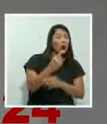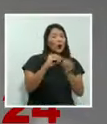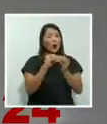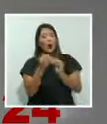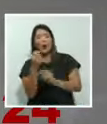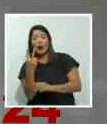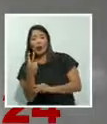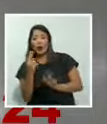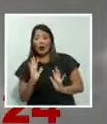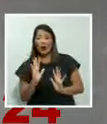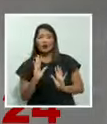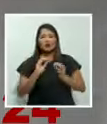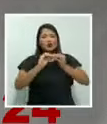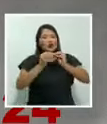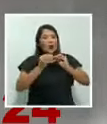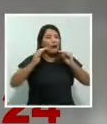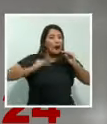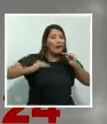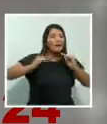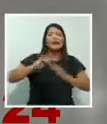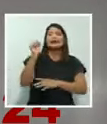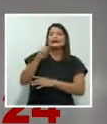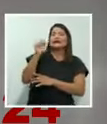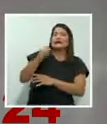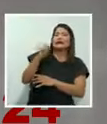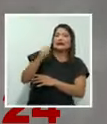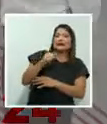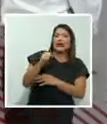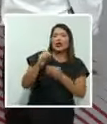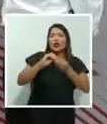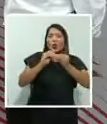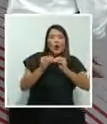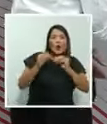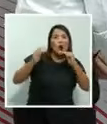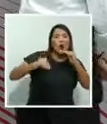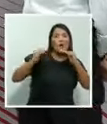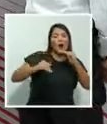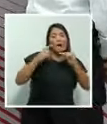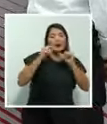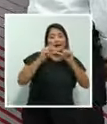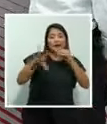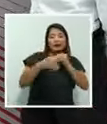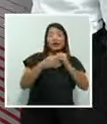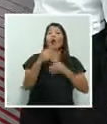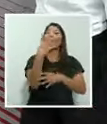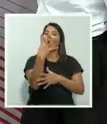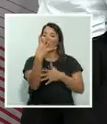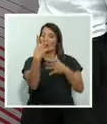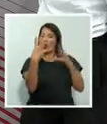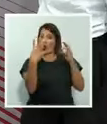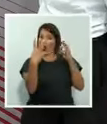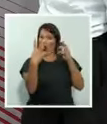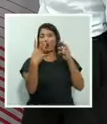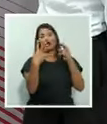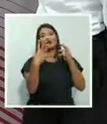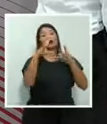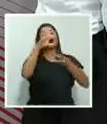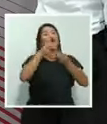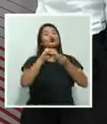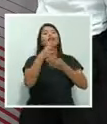1, 2, números bajitos. Sí, que se venga para bajito, que siga se venga sumando, bajito. 4. Llegamos a